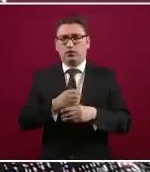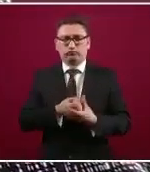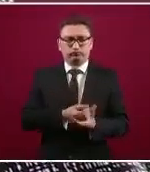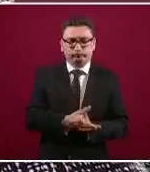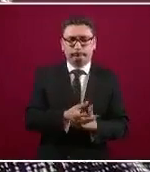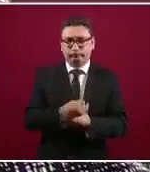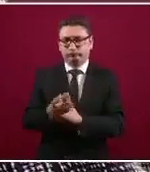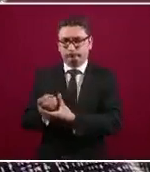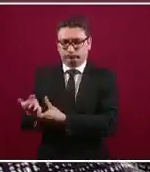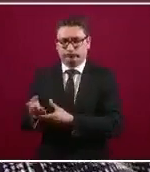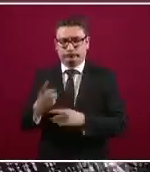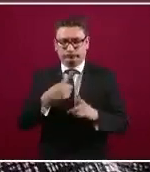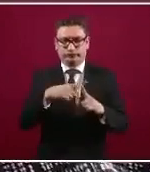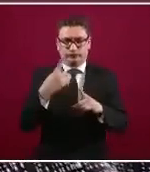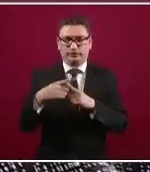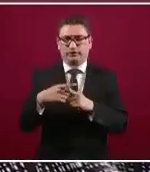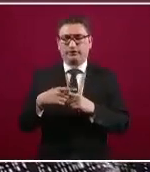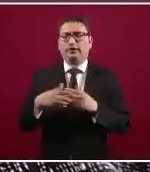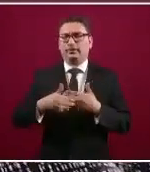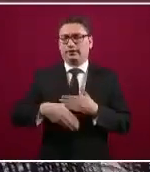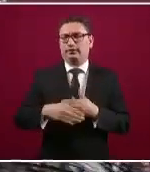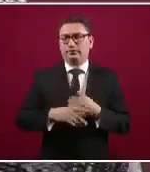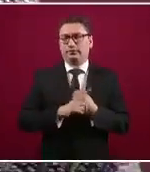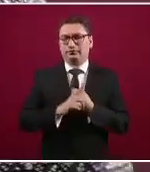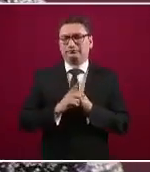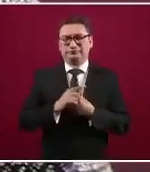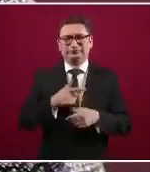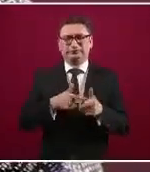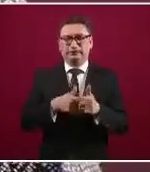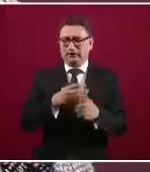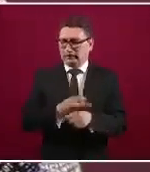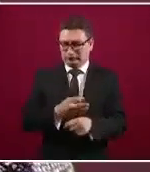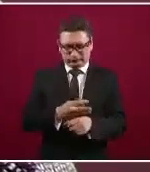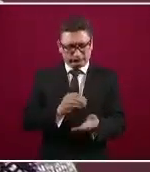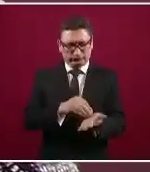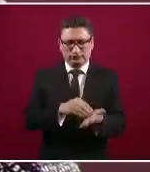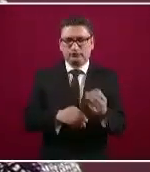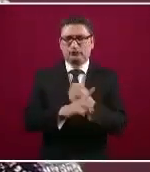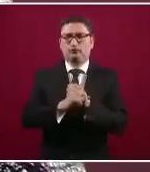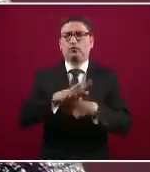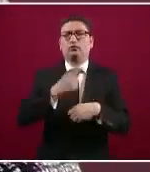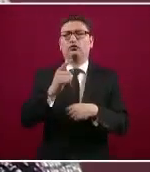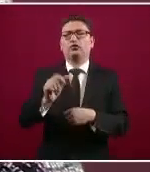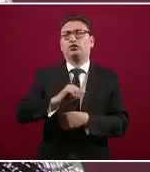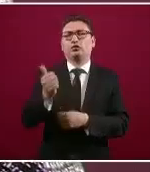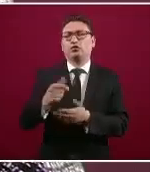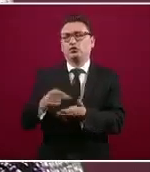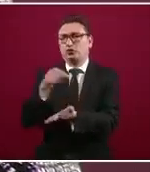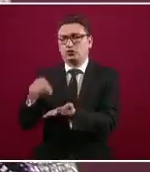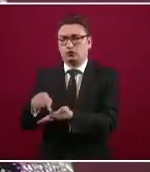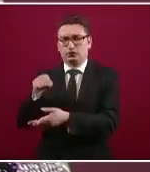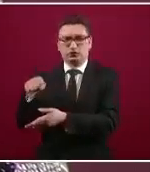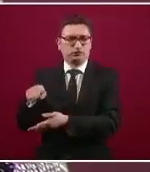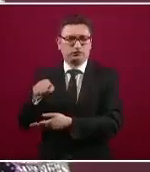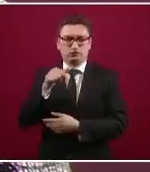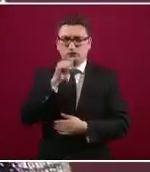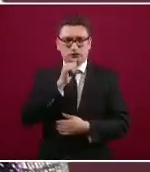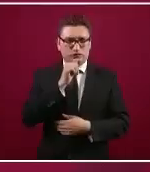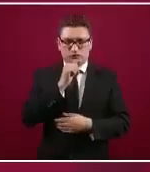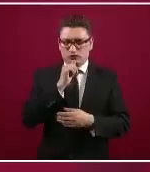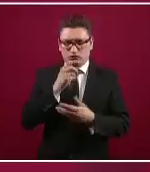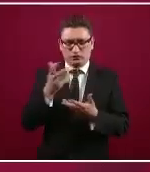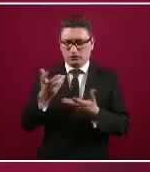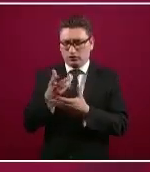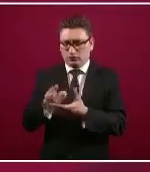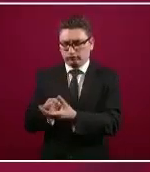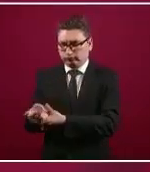desviar. Sigue habiendo problemas de drenaje porque otros lugares no han desarrollado